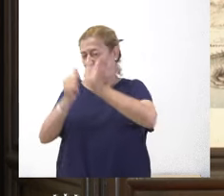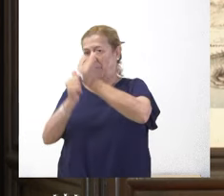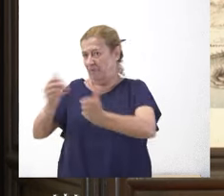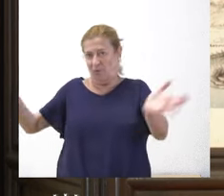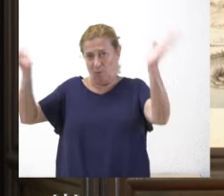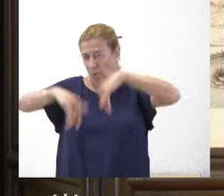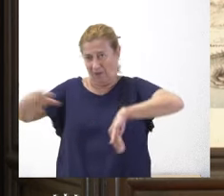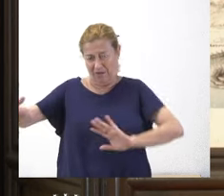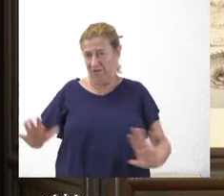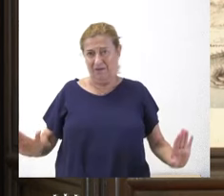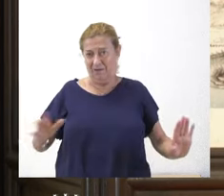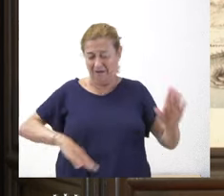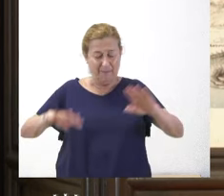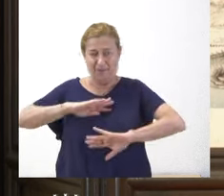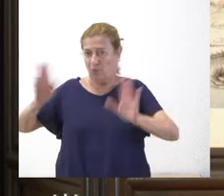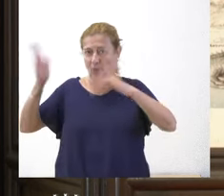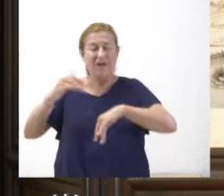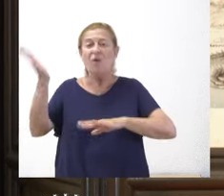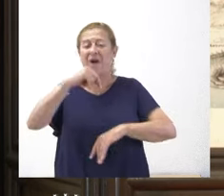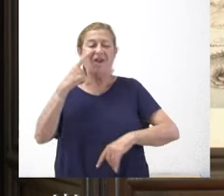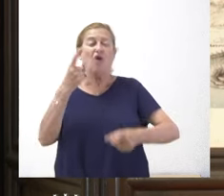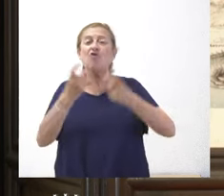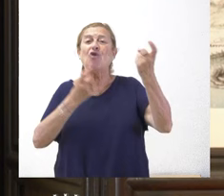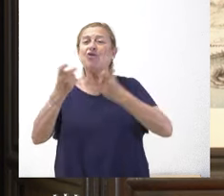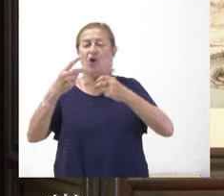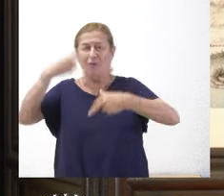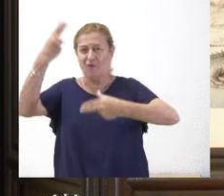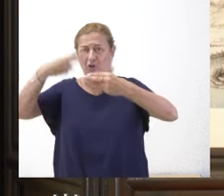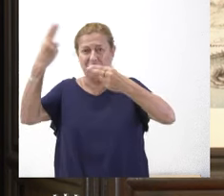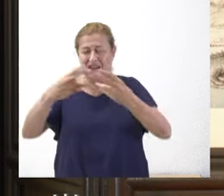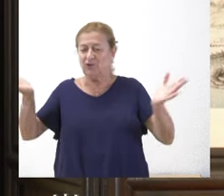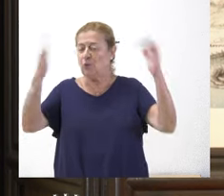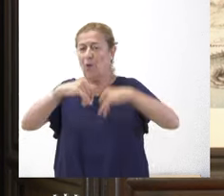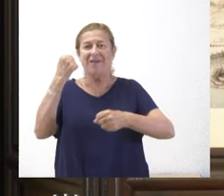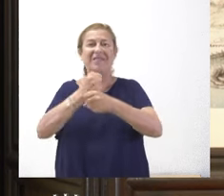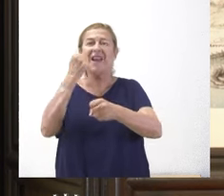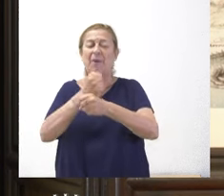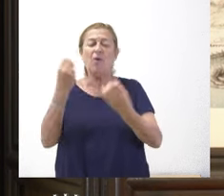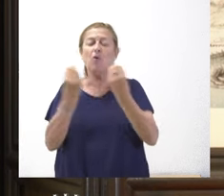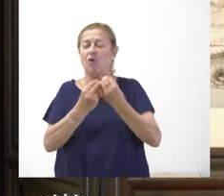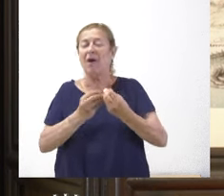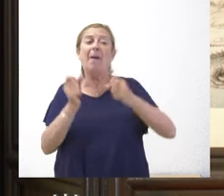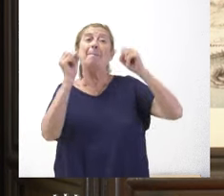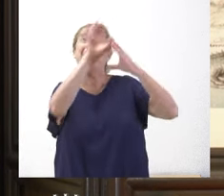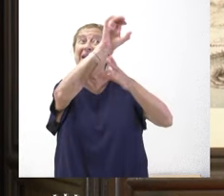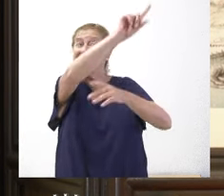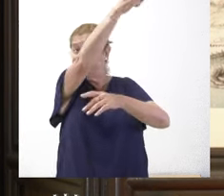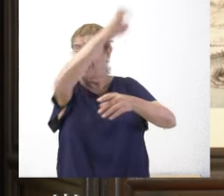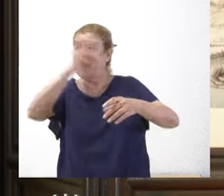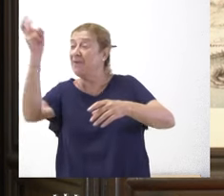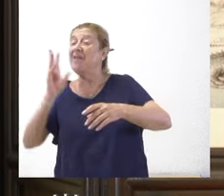incompetencia no hay un control de fronteras no hay un trabajo con los países en origen se ha